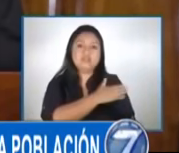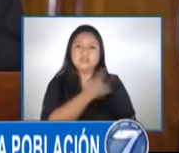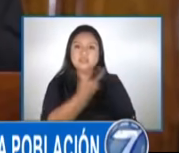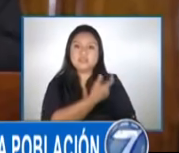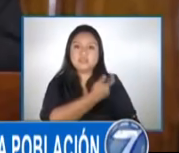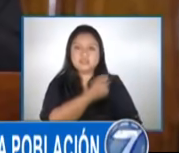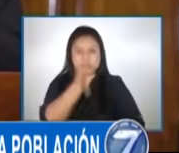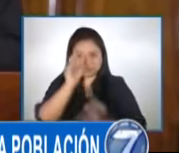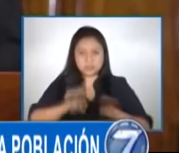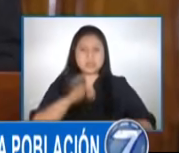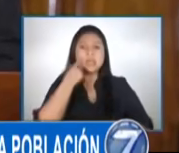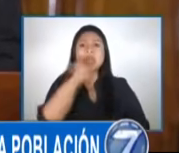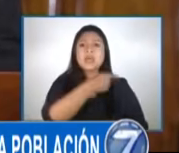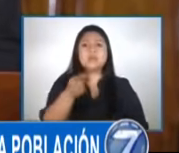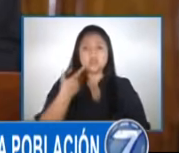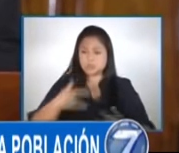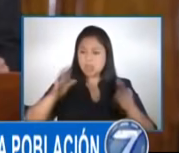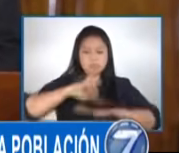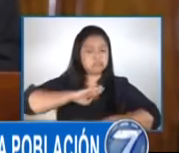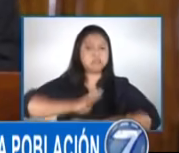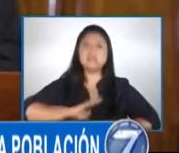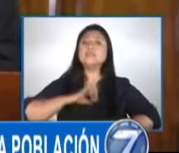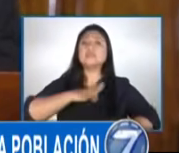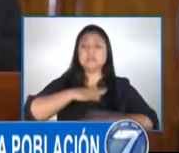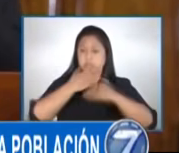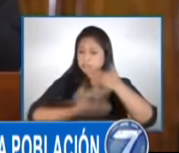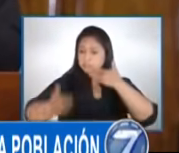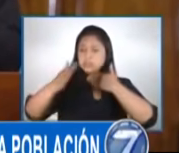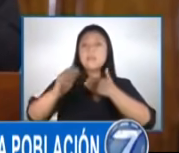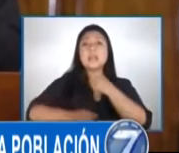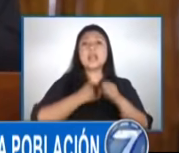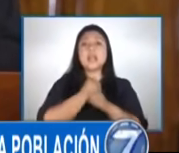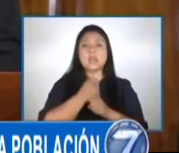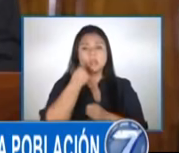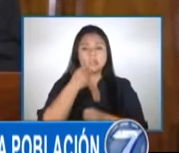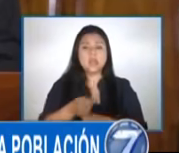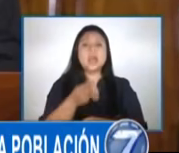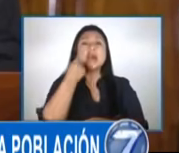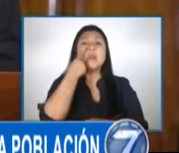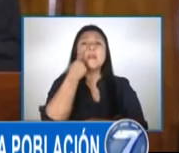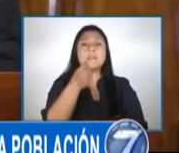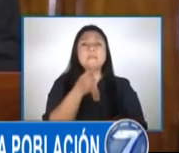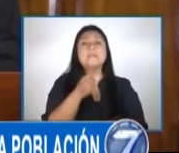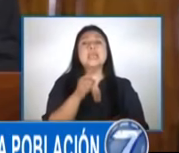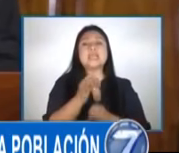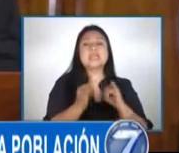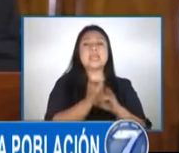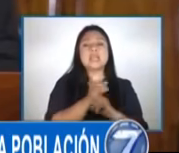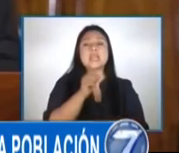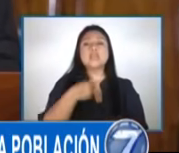Tenemos garantizado el suministro de vacunas para lo que resta del año. Pueden ingresar al sitio web